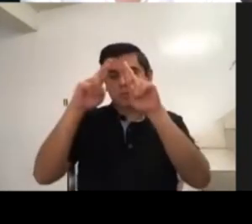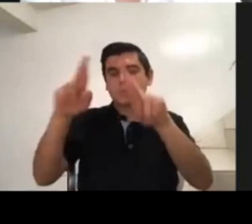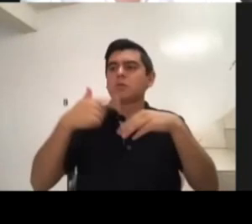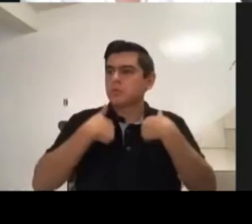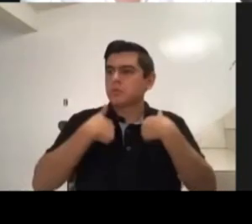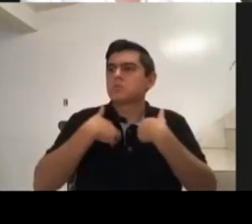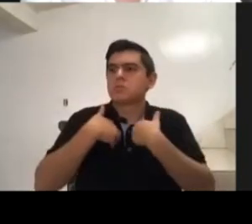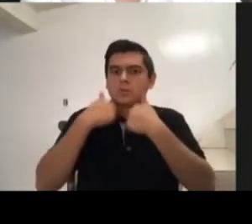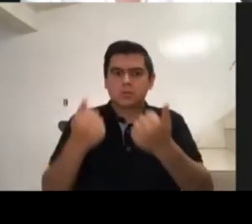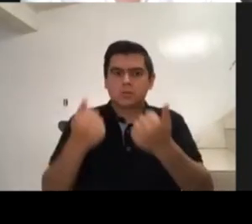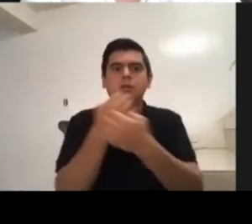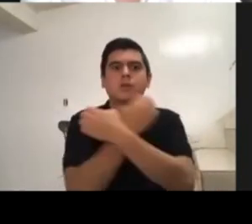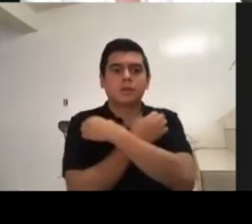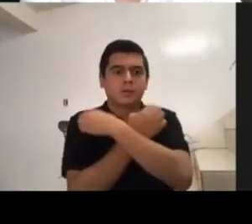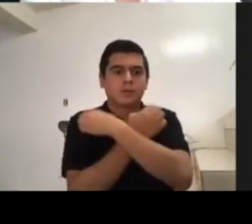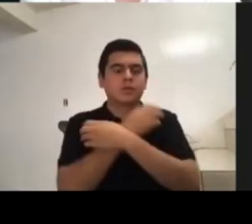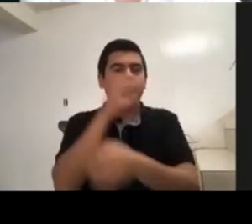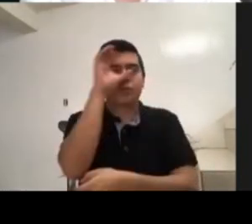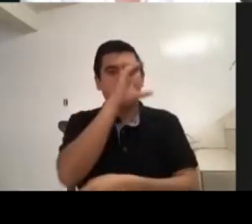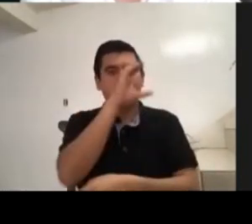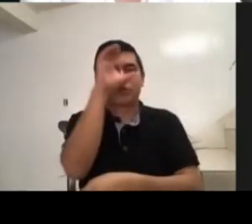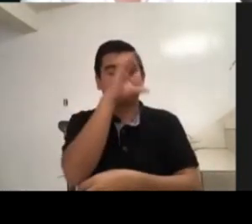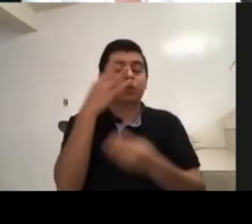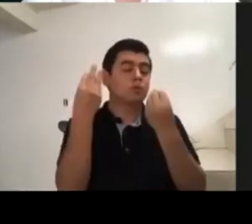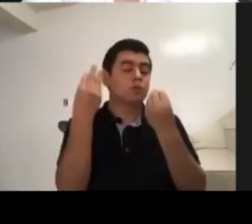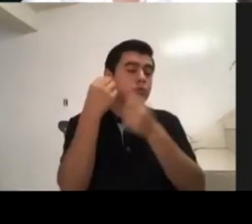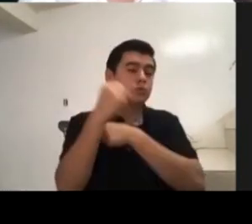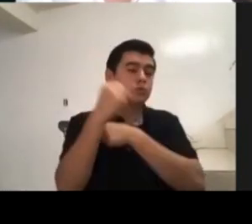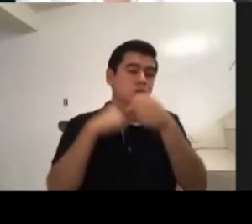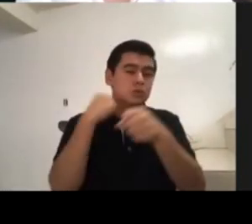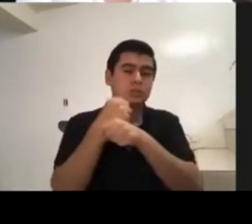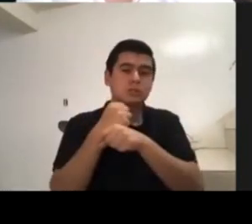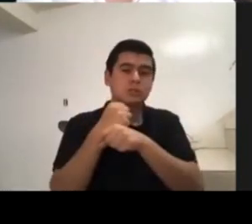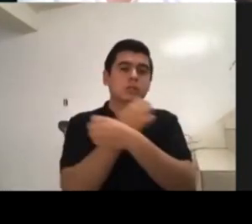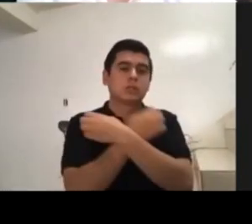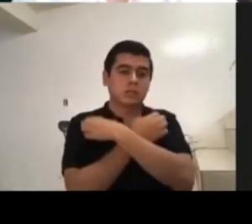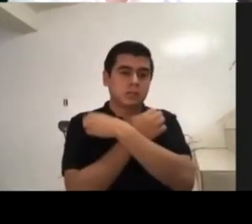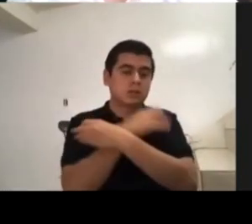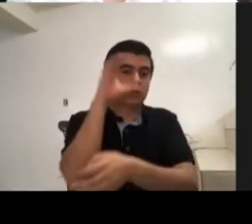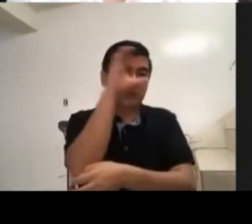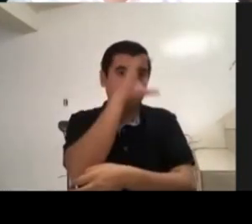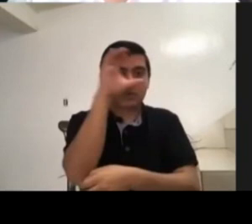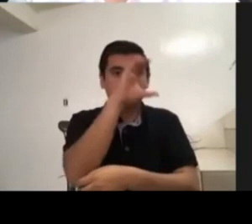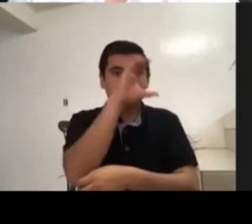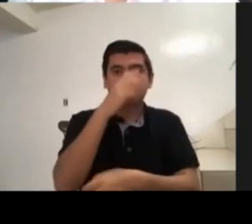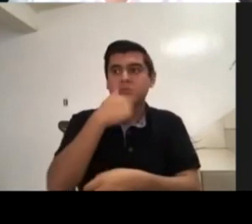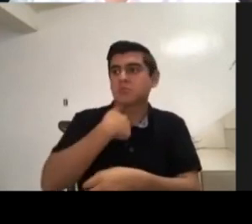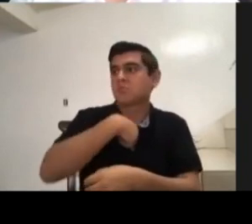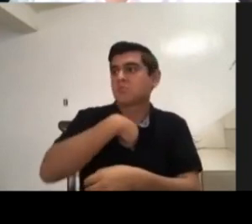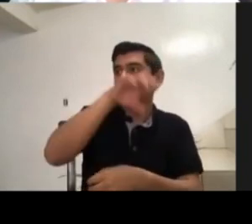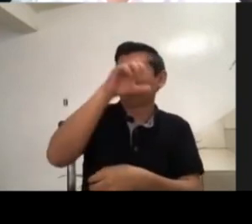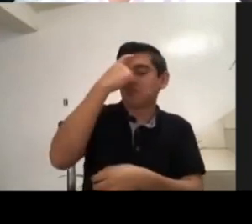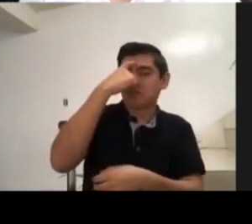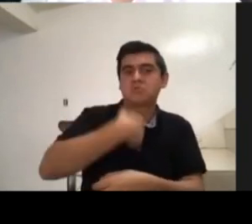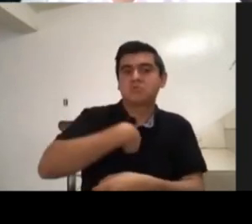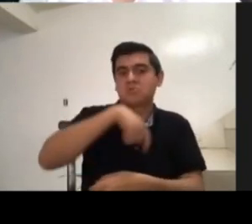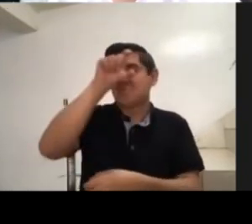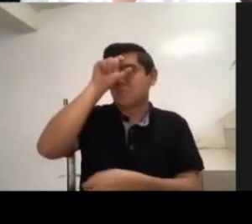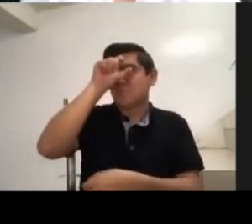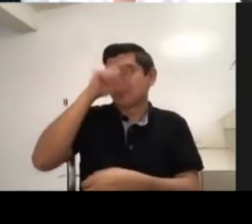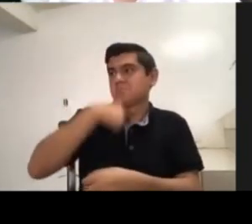ha venido sosteniendo desde hace muchos años. Si alguien no conoce el asunto, pues no hay manera de que le tenga